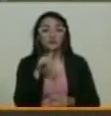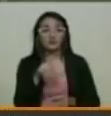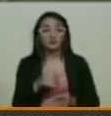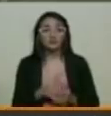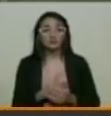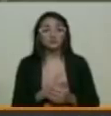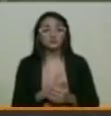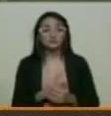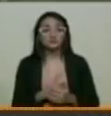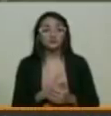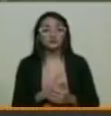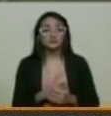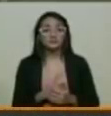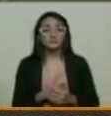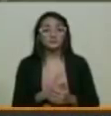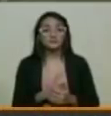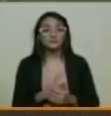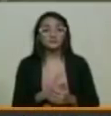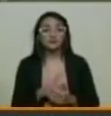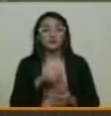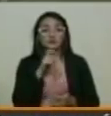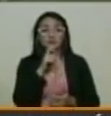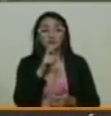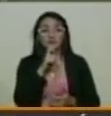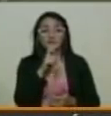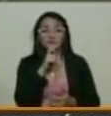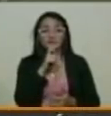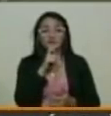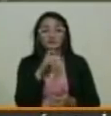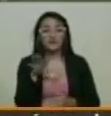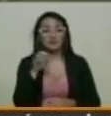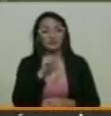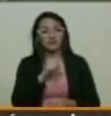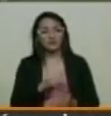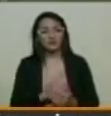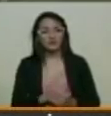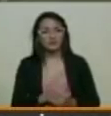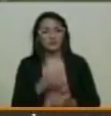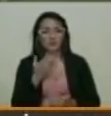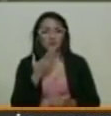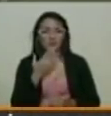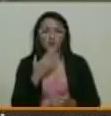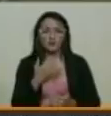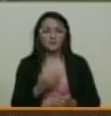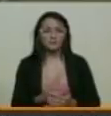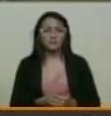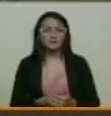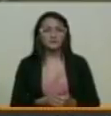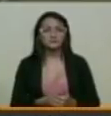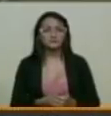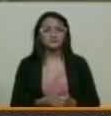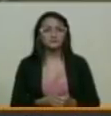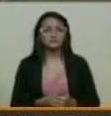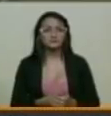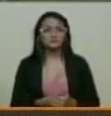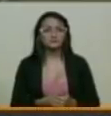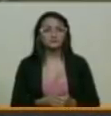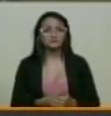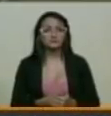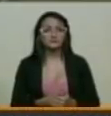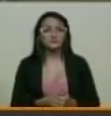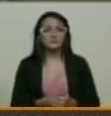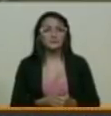eran denuncias que era difícil de entender, porque por ejemplo recuerdo una donde decía